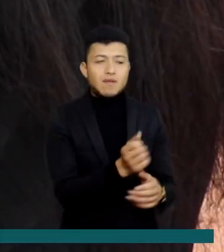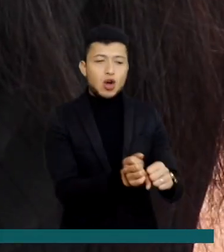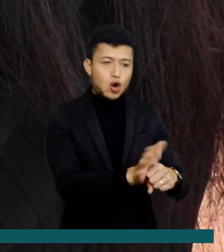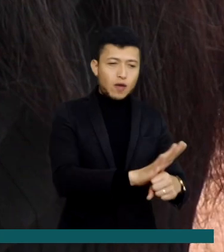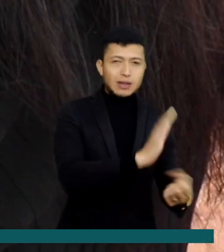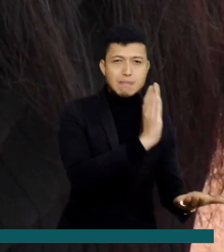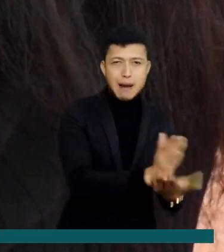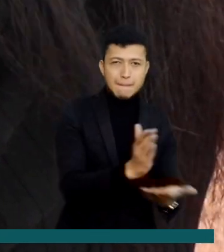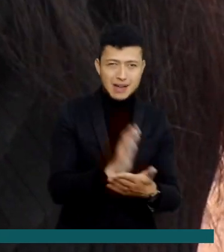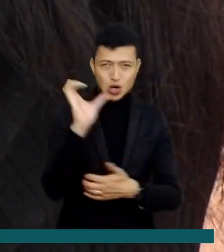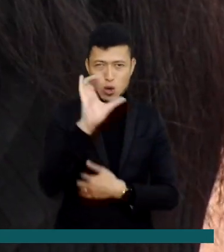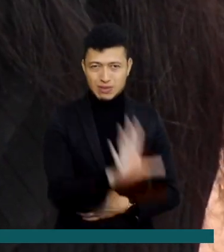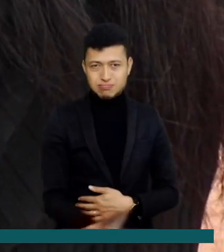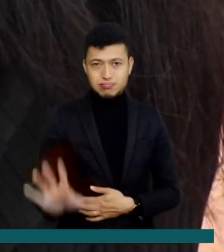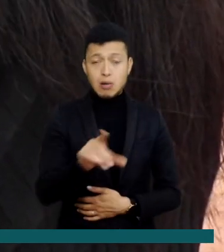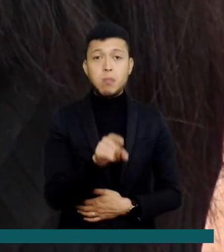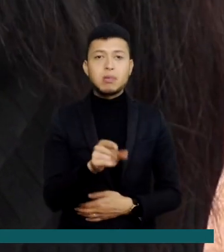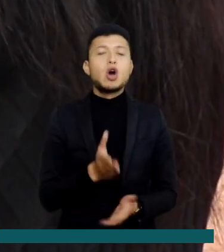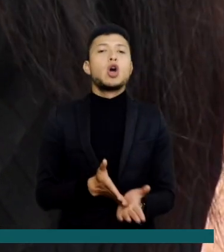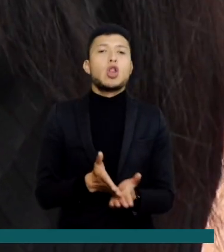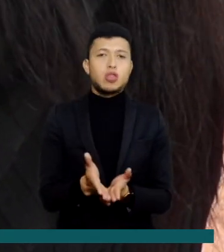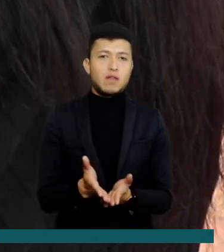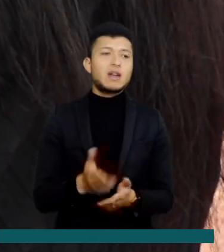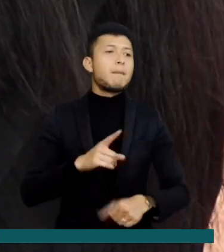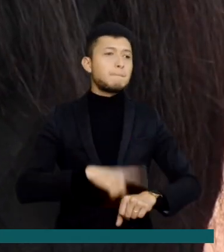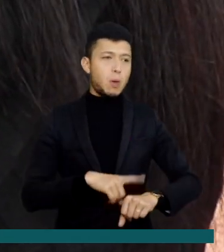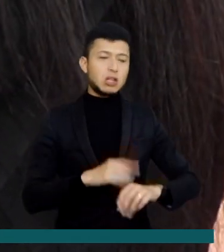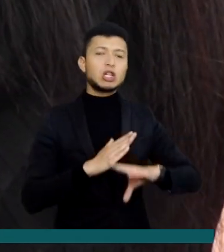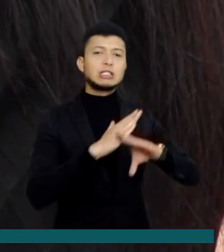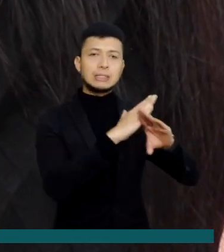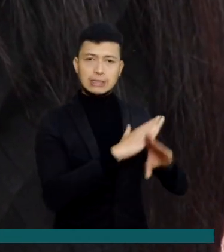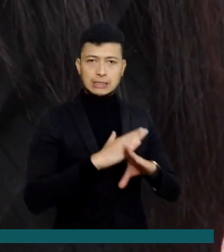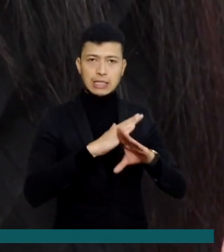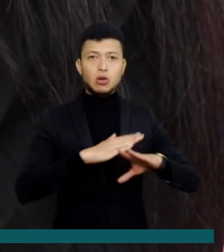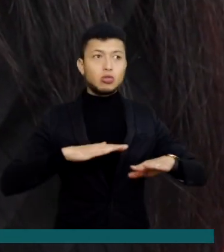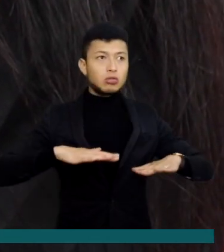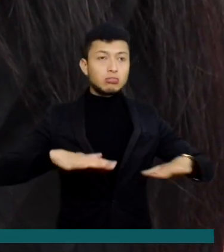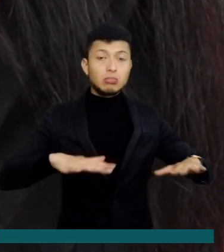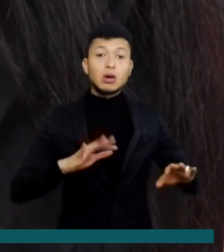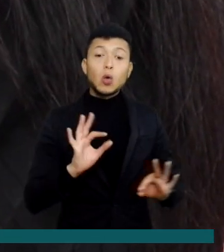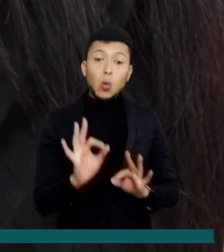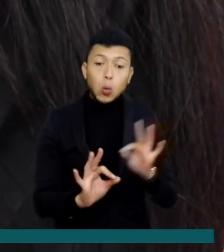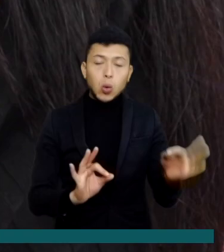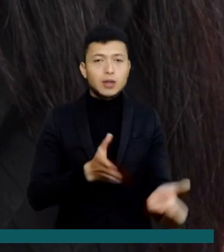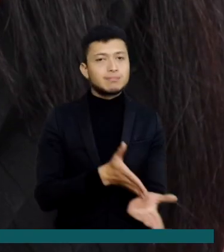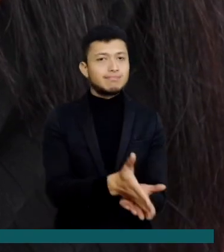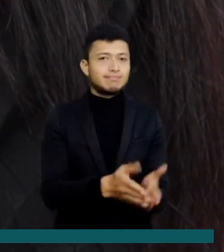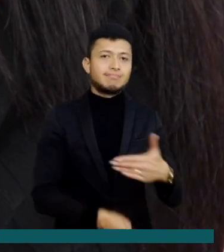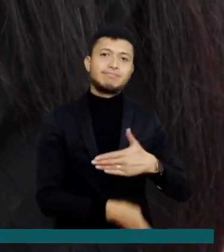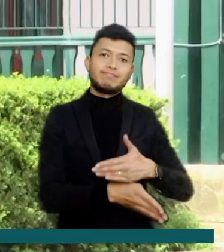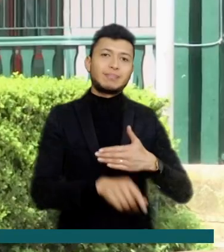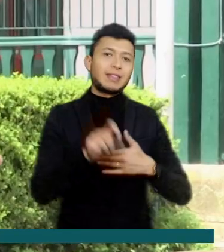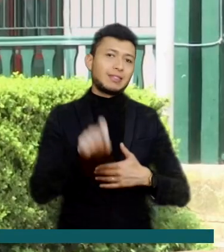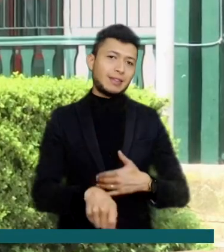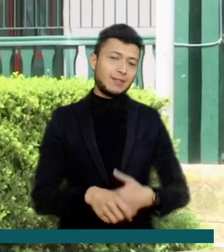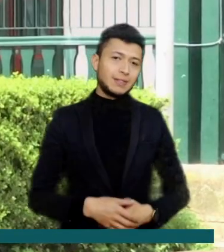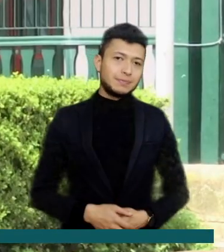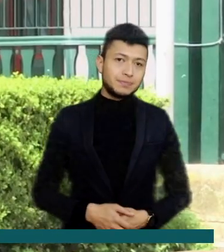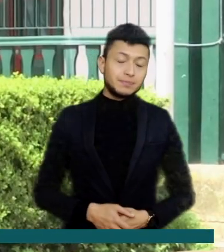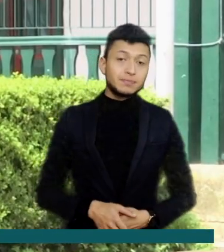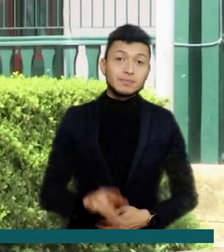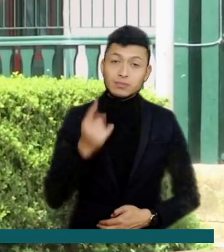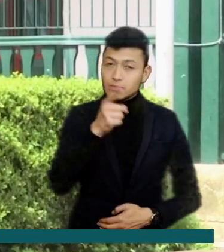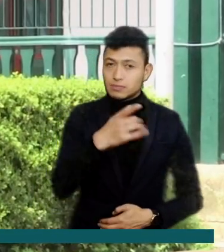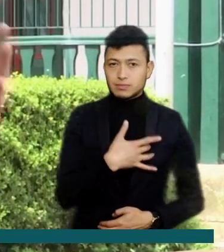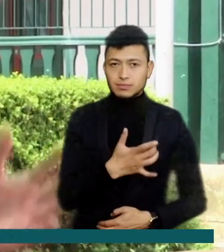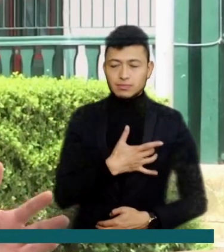coronavirus que se presentan en el país, seguimos en una zona de seguridad la cual no debemos descuidar. Recuerde que en